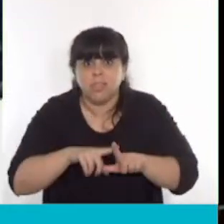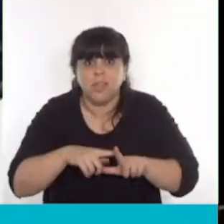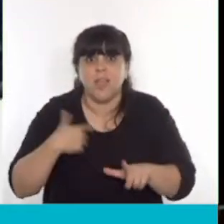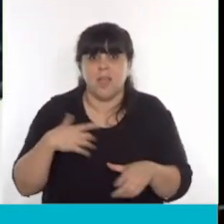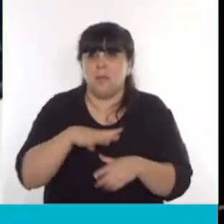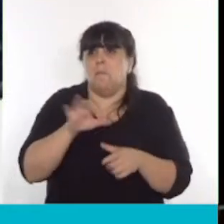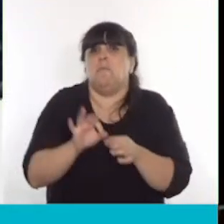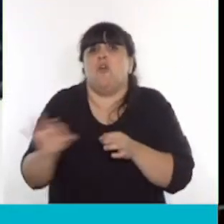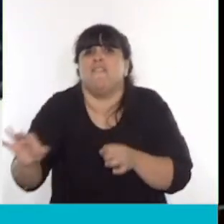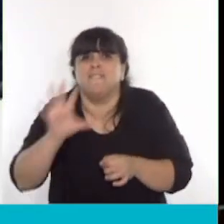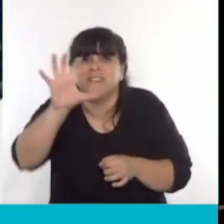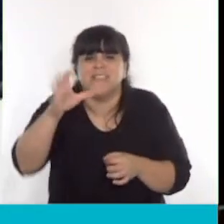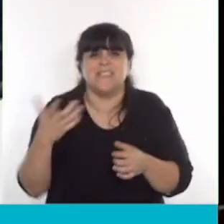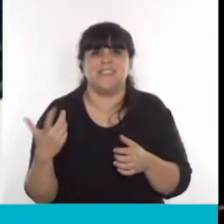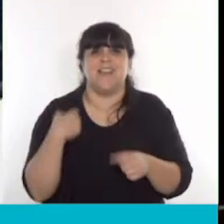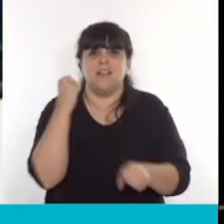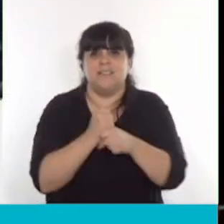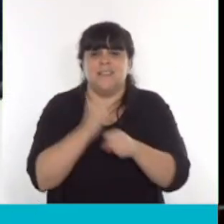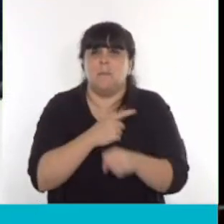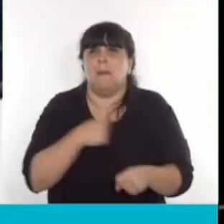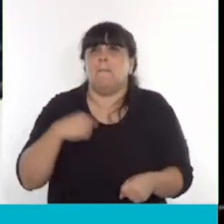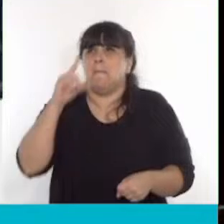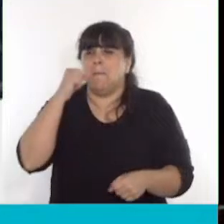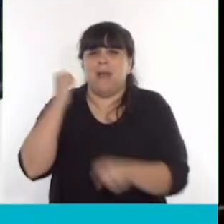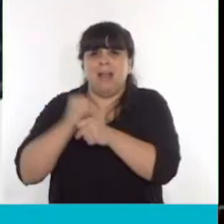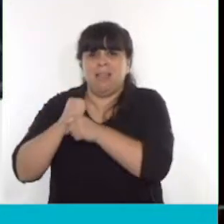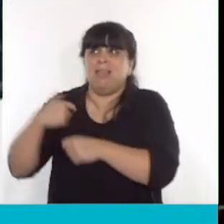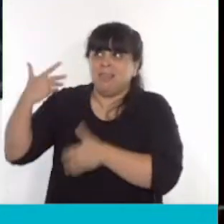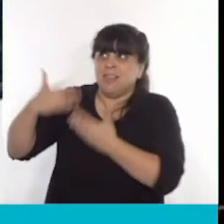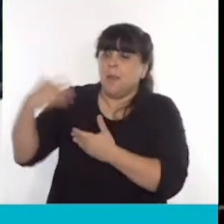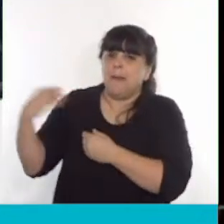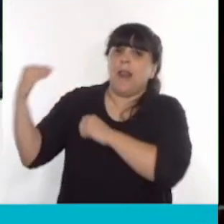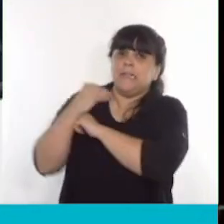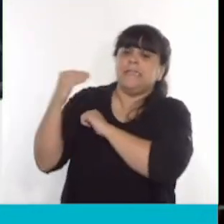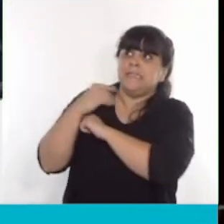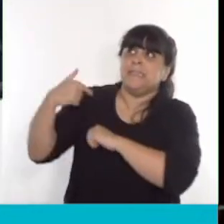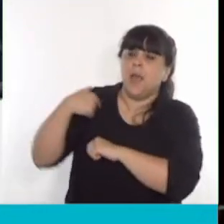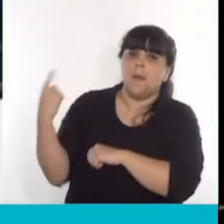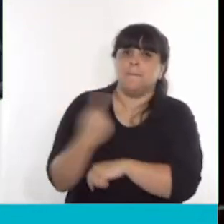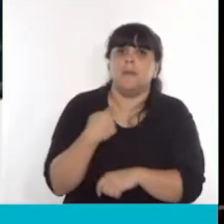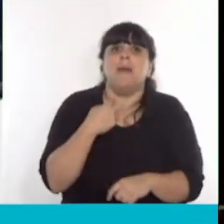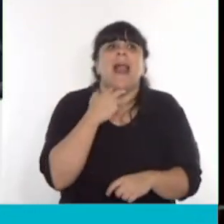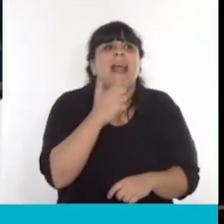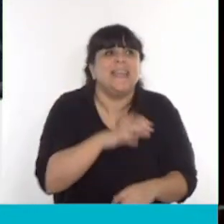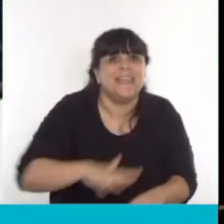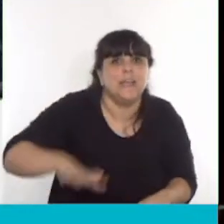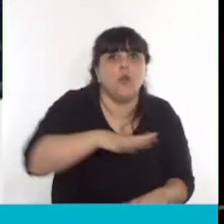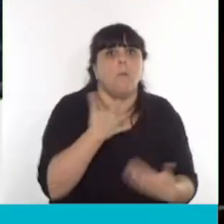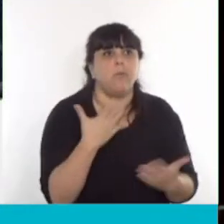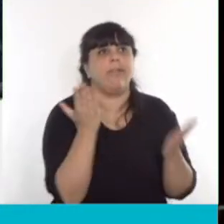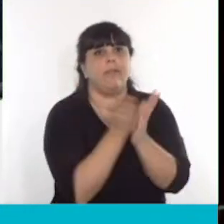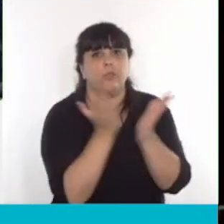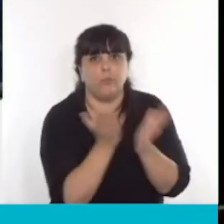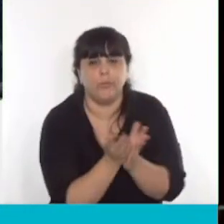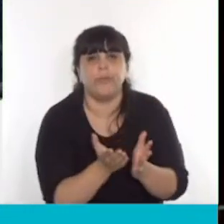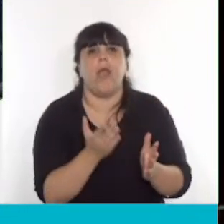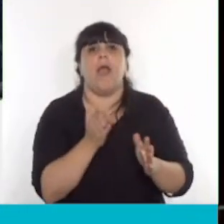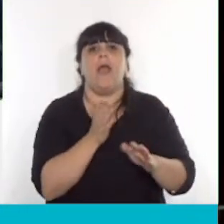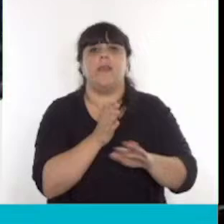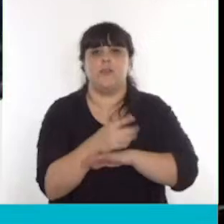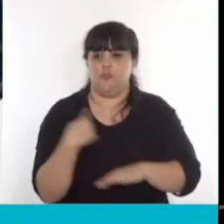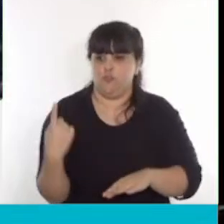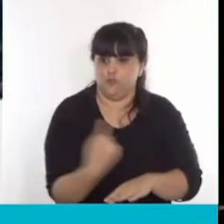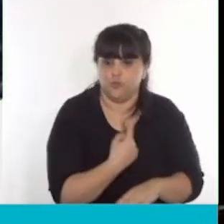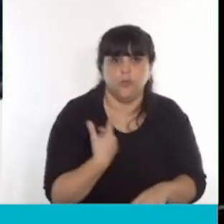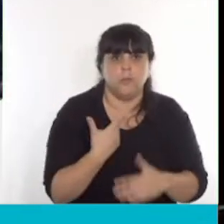padre trabajando mañana, tarde y noche para sostener la posibilidad de que sus hijos puedan estudiar, puedan acceder a un